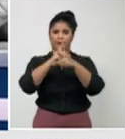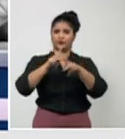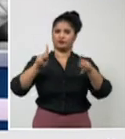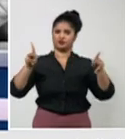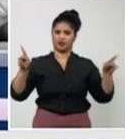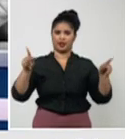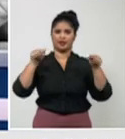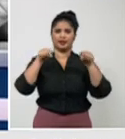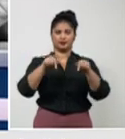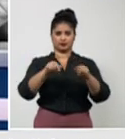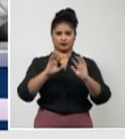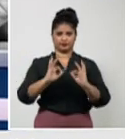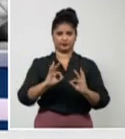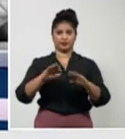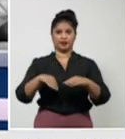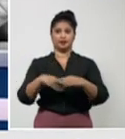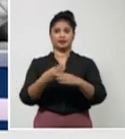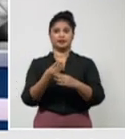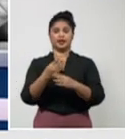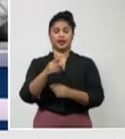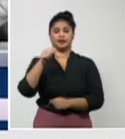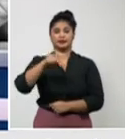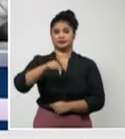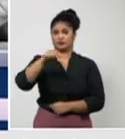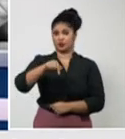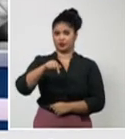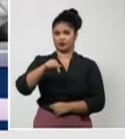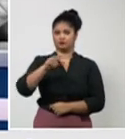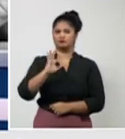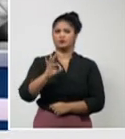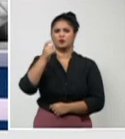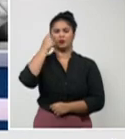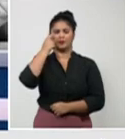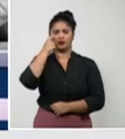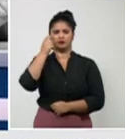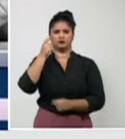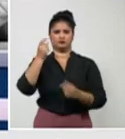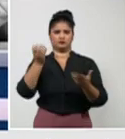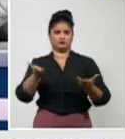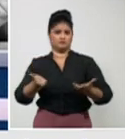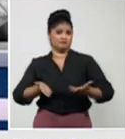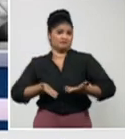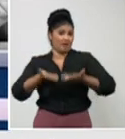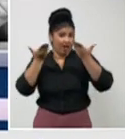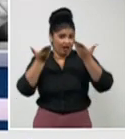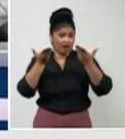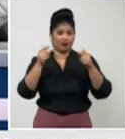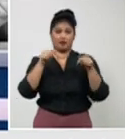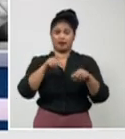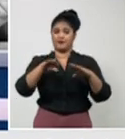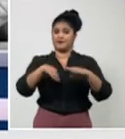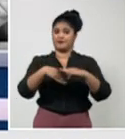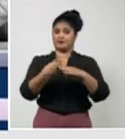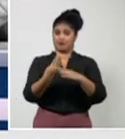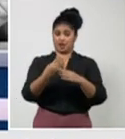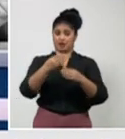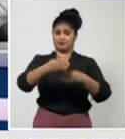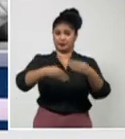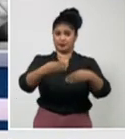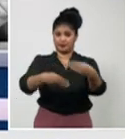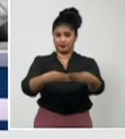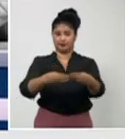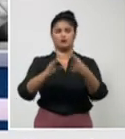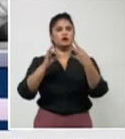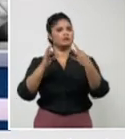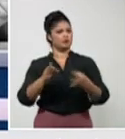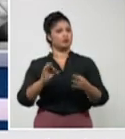este espacio, además, se mostró la tendencia al alza de nuevos casos en los próximos días, por lo que se vuelve a insistir en